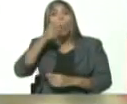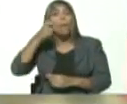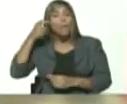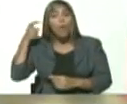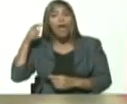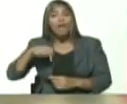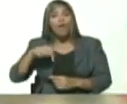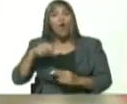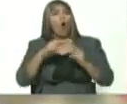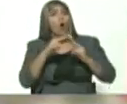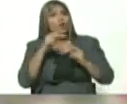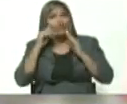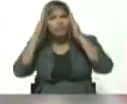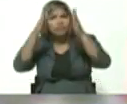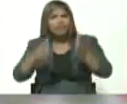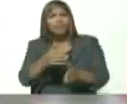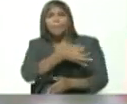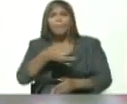bien a Aristóbulo Ituri.